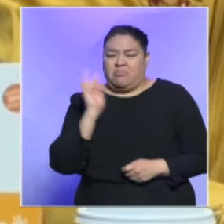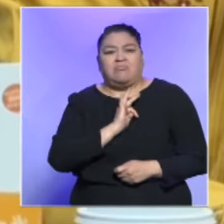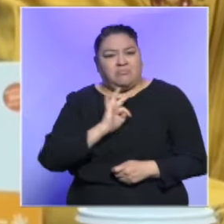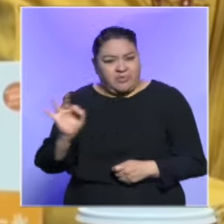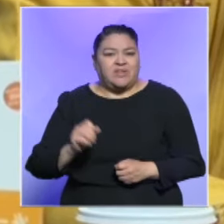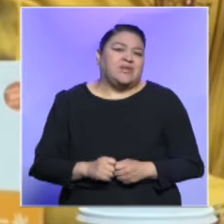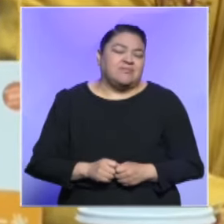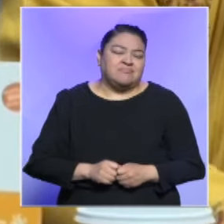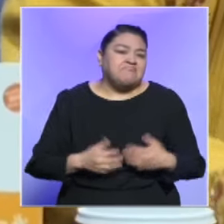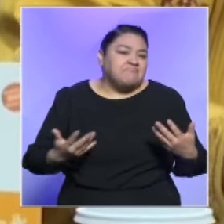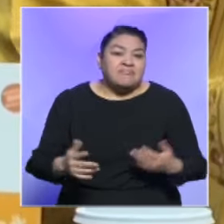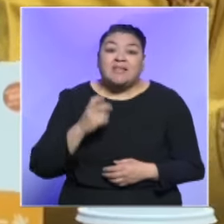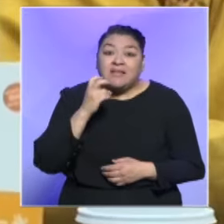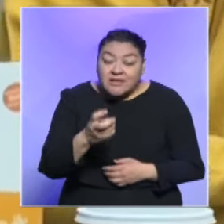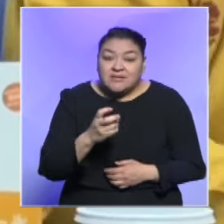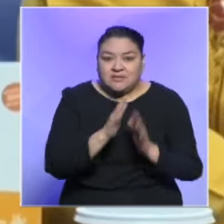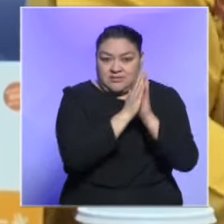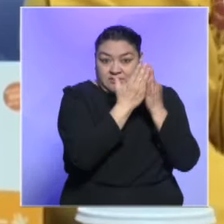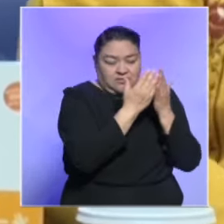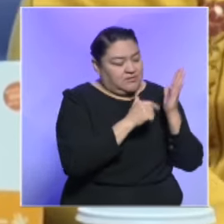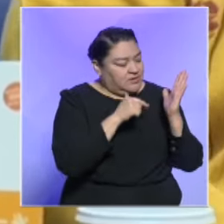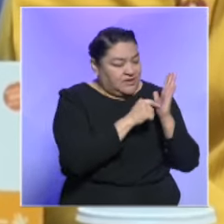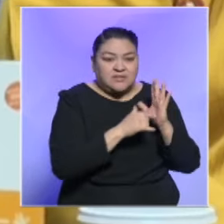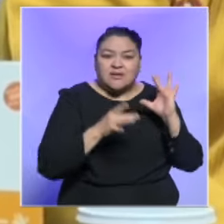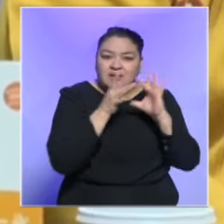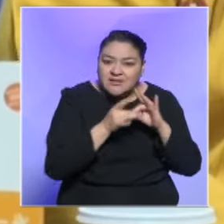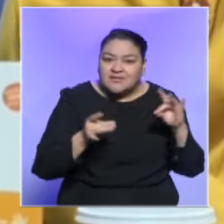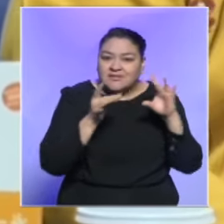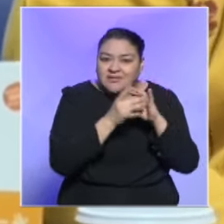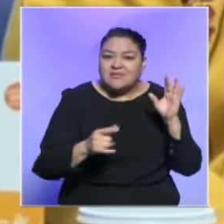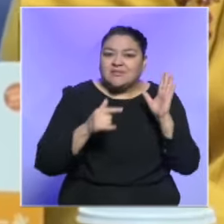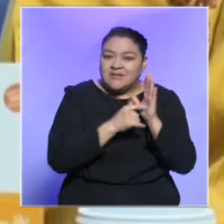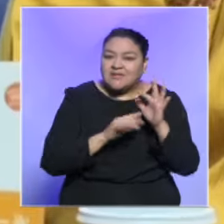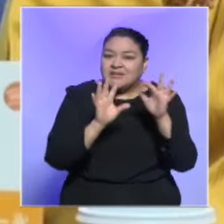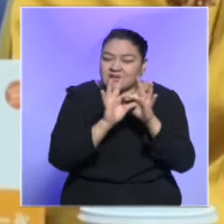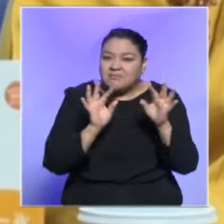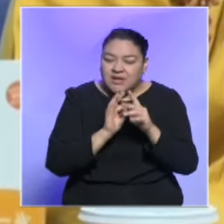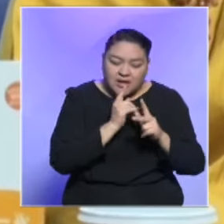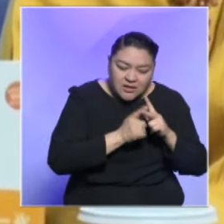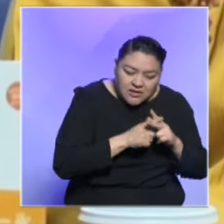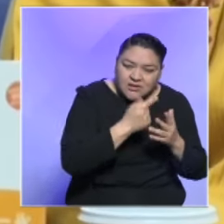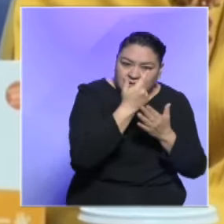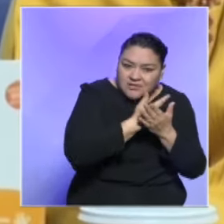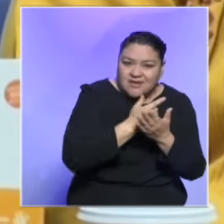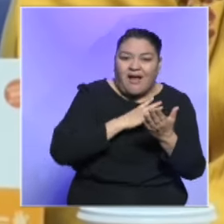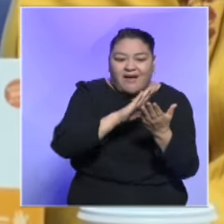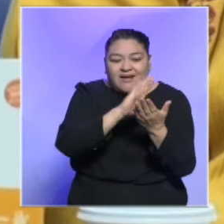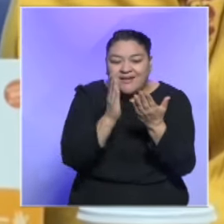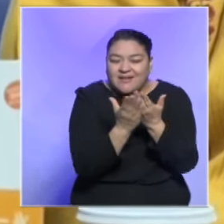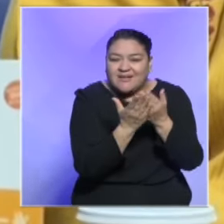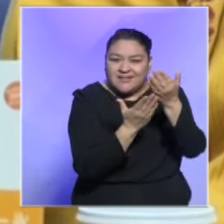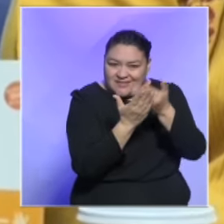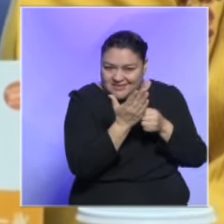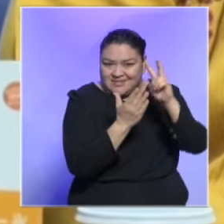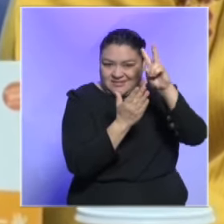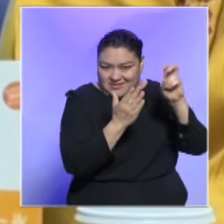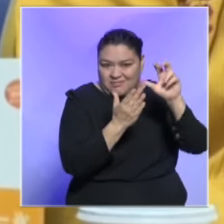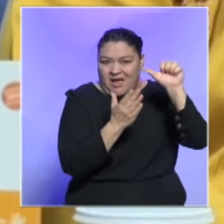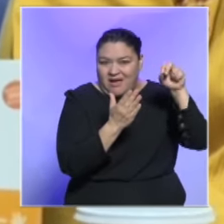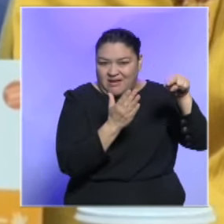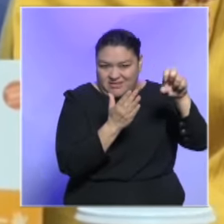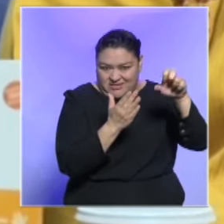sentido la obra nos aporta toda una serie de datos, los anexos son muy contundentes en cuanto a